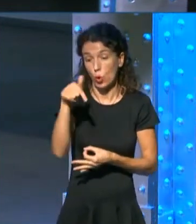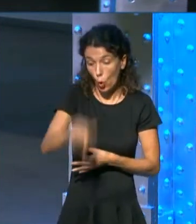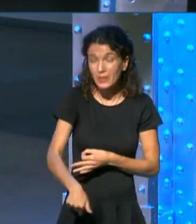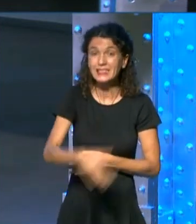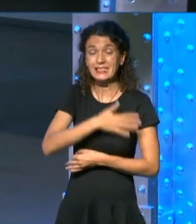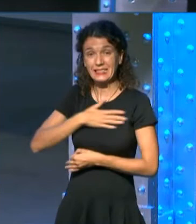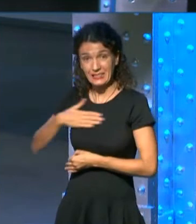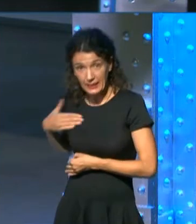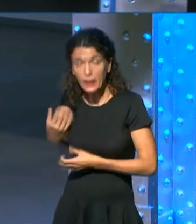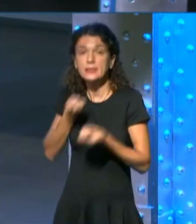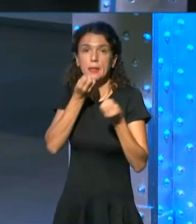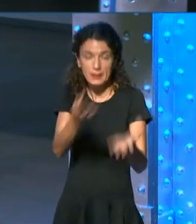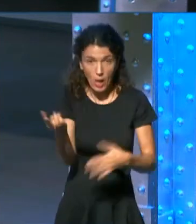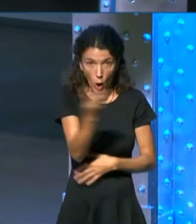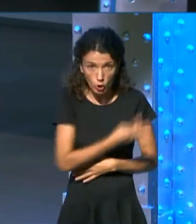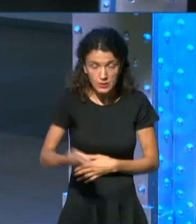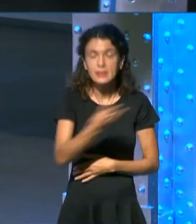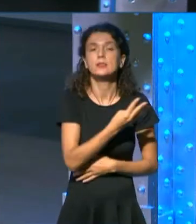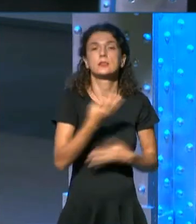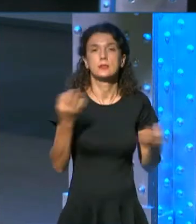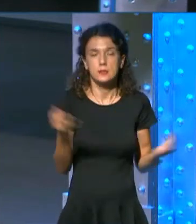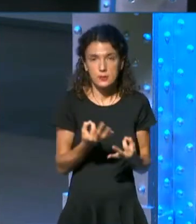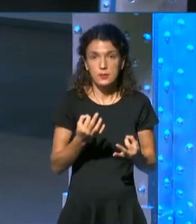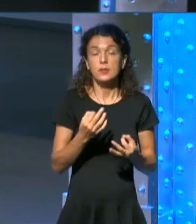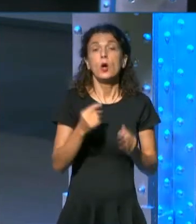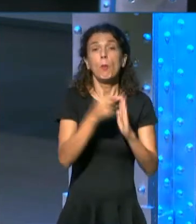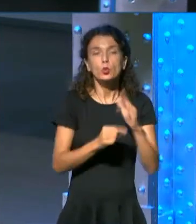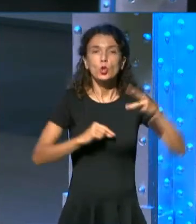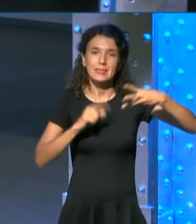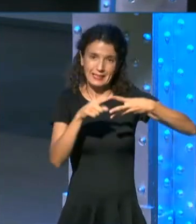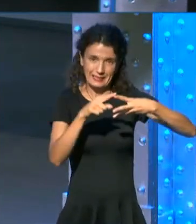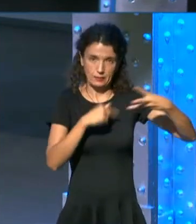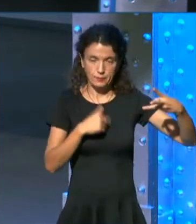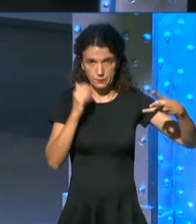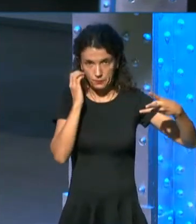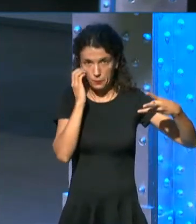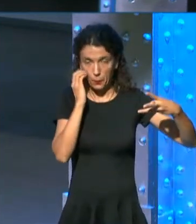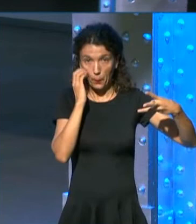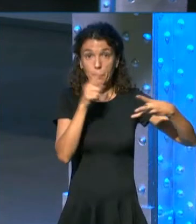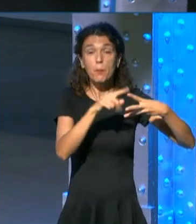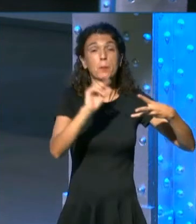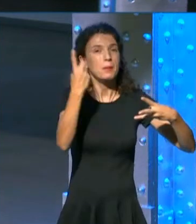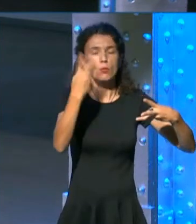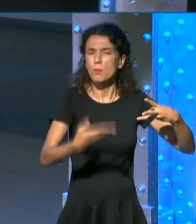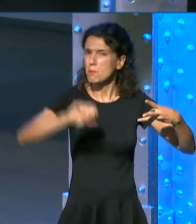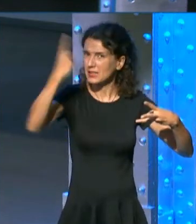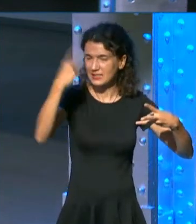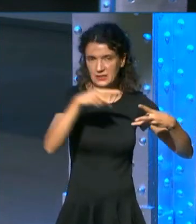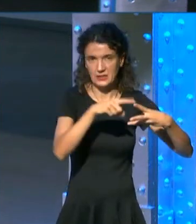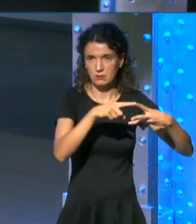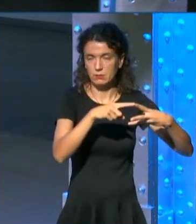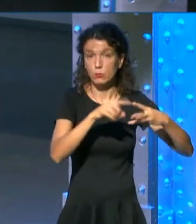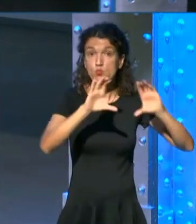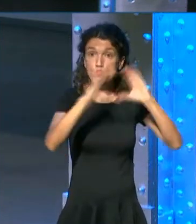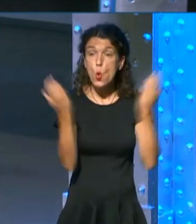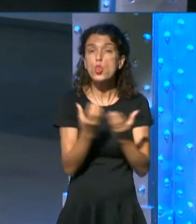queríamos transmitir los tres son básicamente tres puntos. El primero es que es muy importante en el